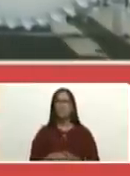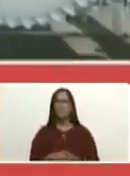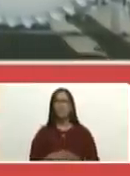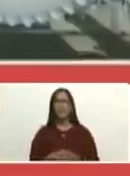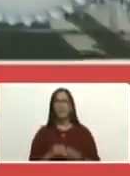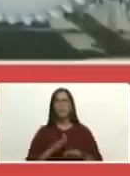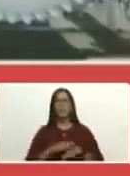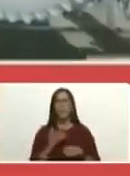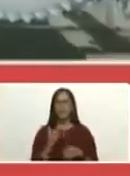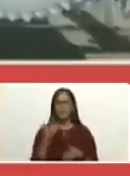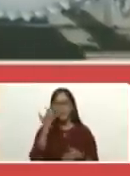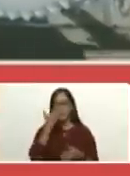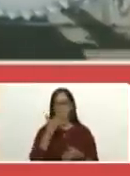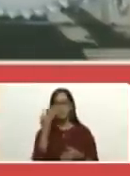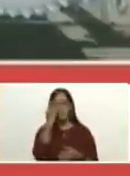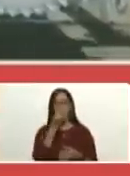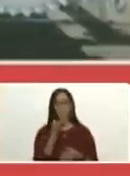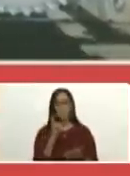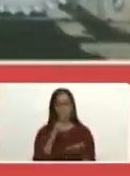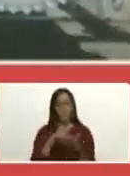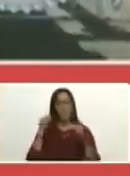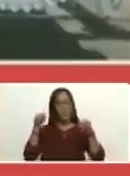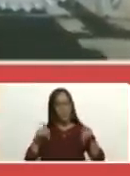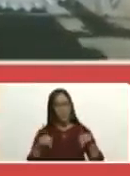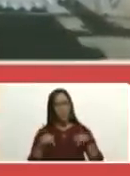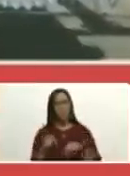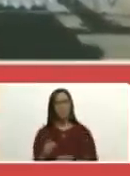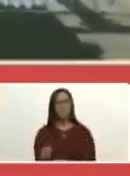Por eso me pareció maravilloso venir hoy para acá.